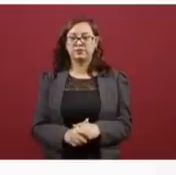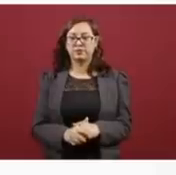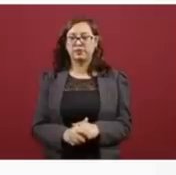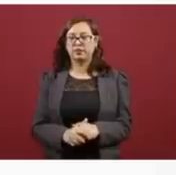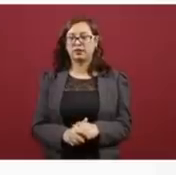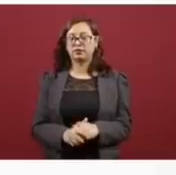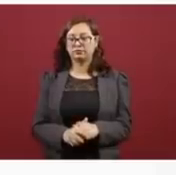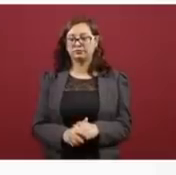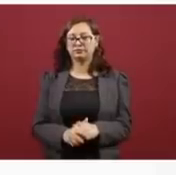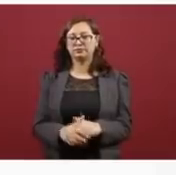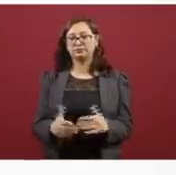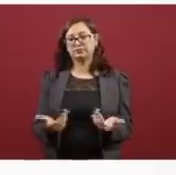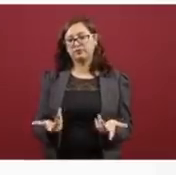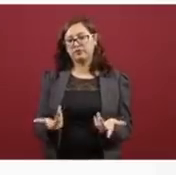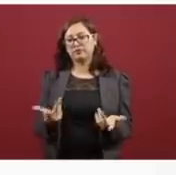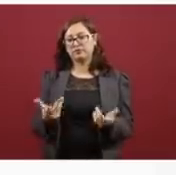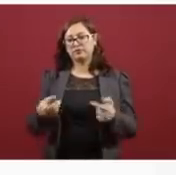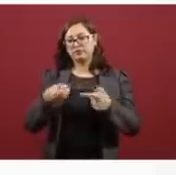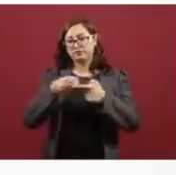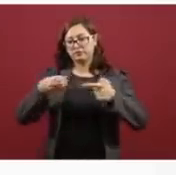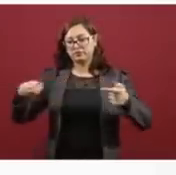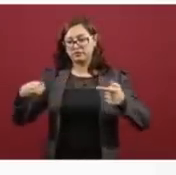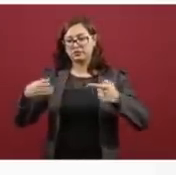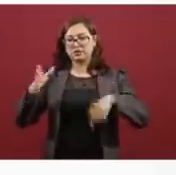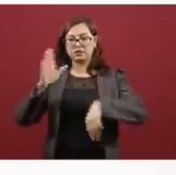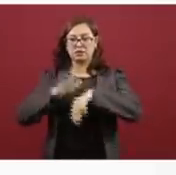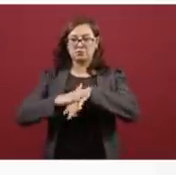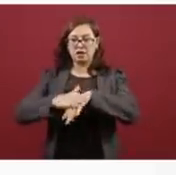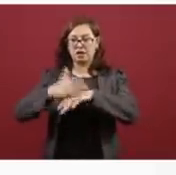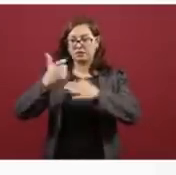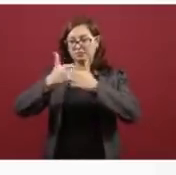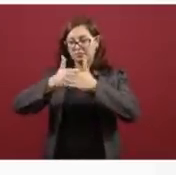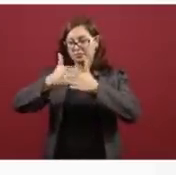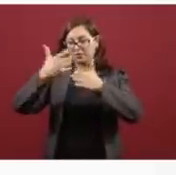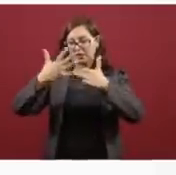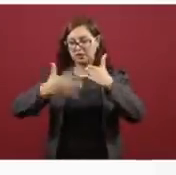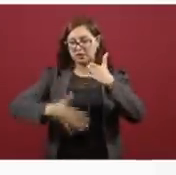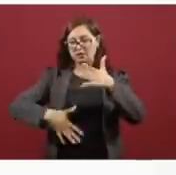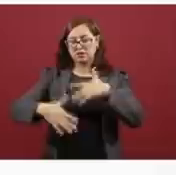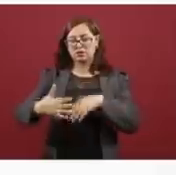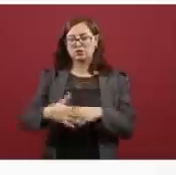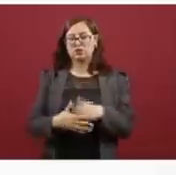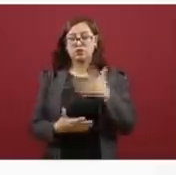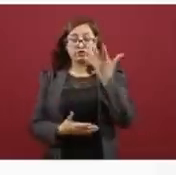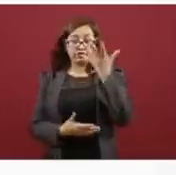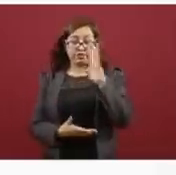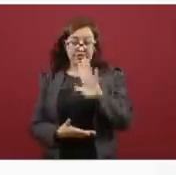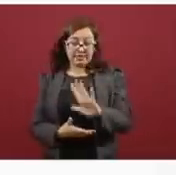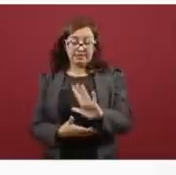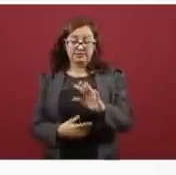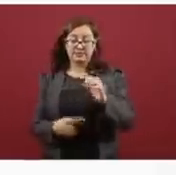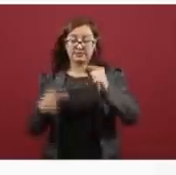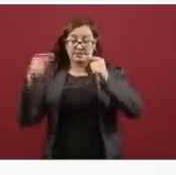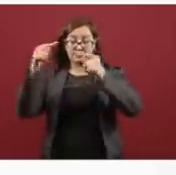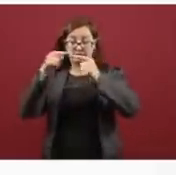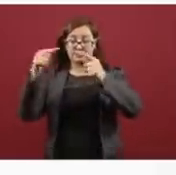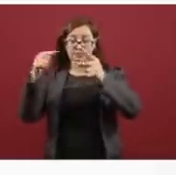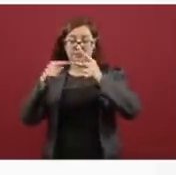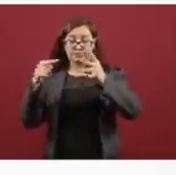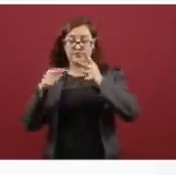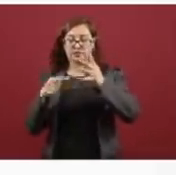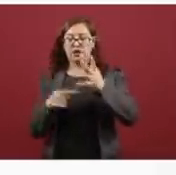están acomodados como mencioné al revés aquí el que más le gana de las de las 10 gasolineras más económicas